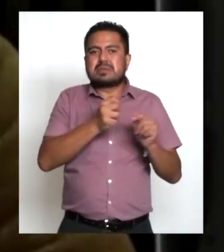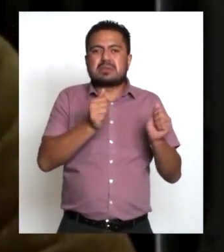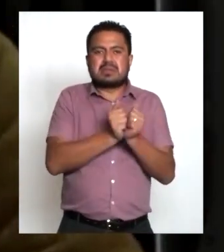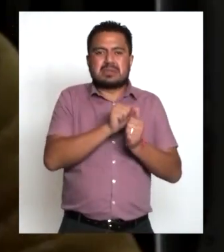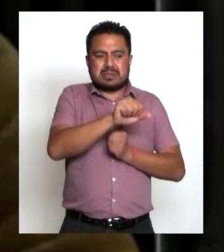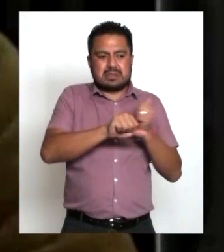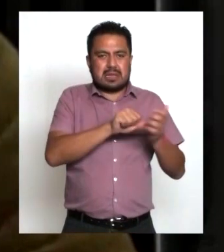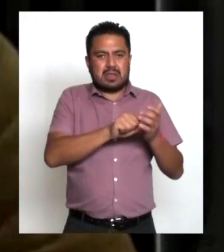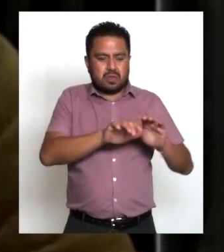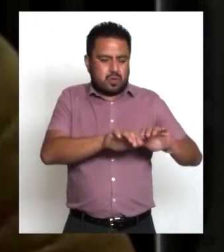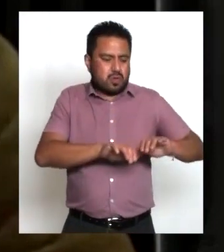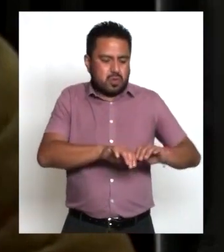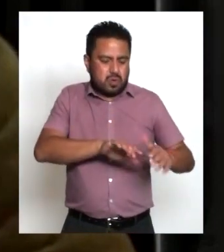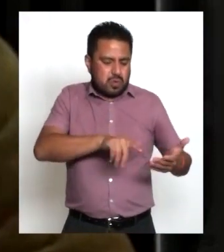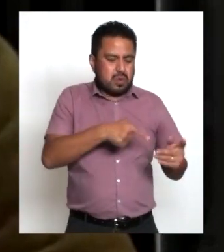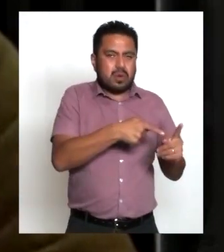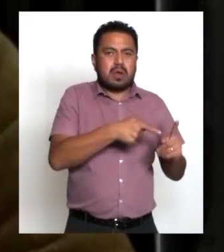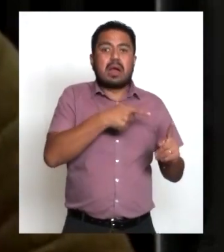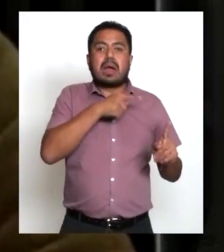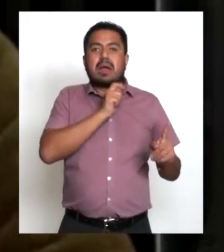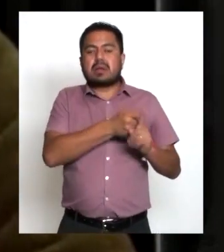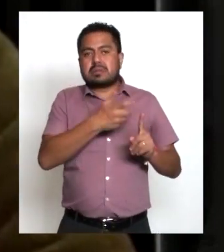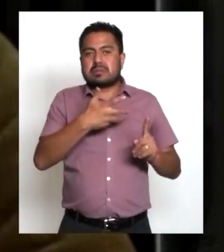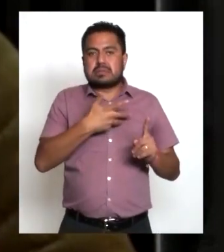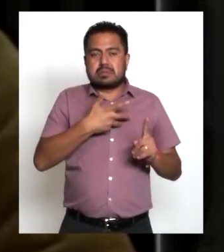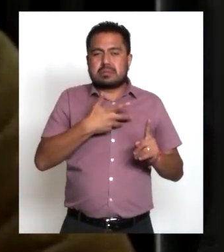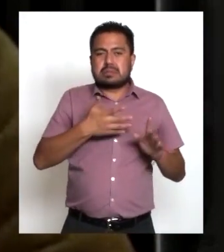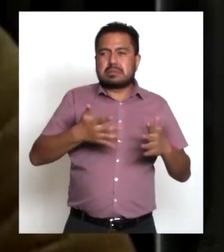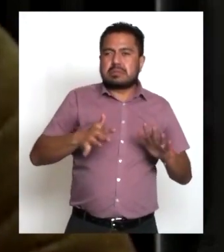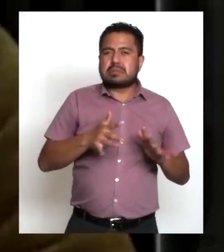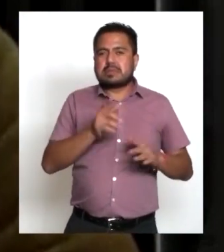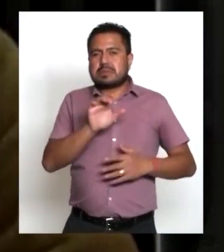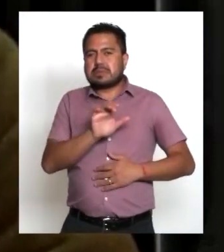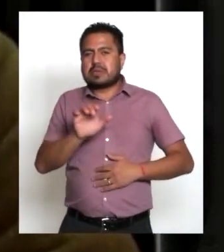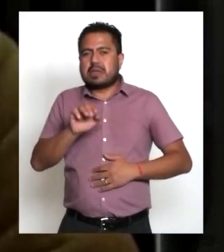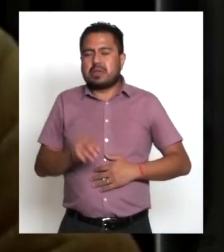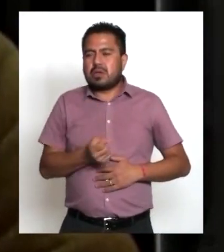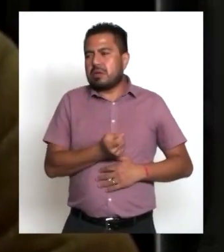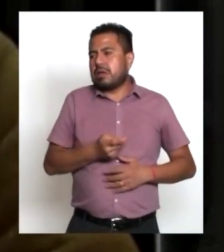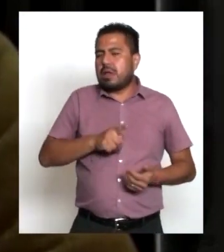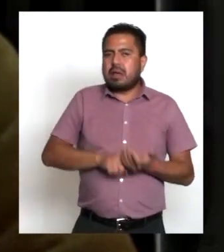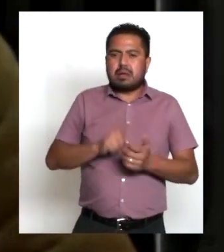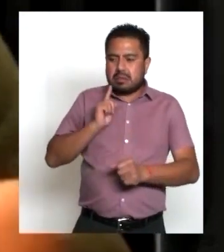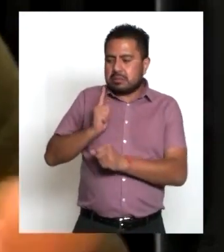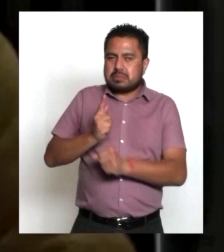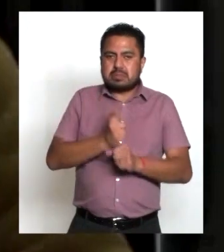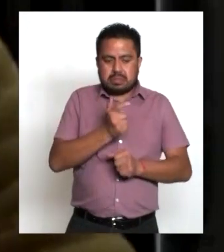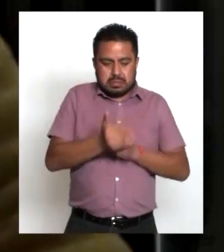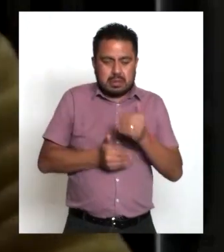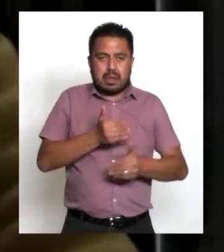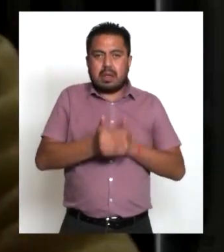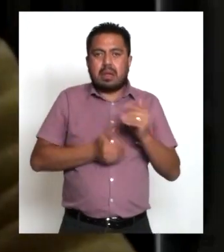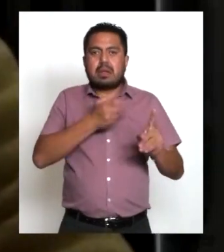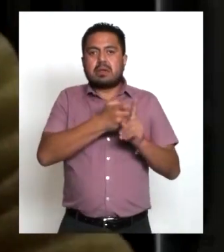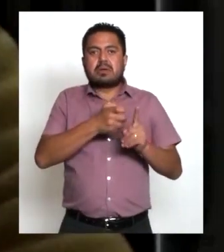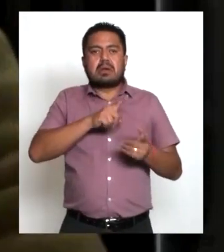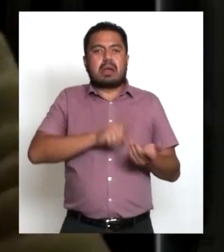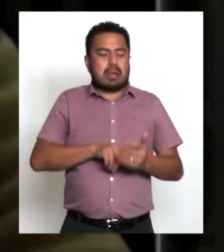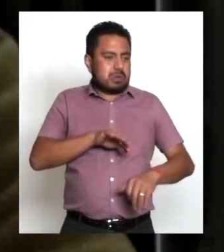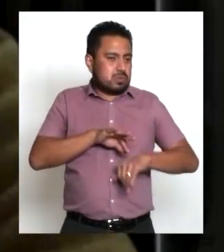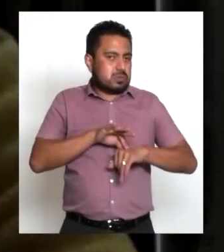es el centro de la computadora, esta tiene pues unos cuantos centímetros. Entonces pues vemos ahí el avance que